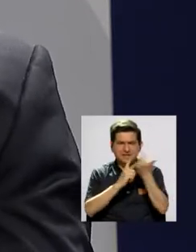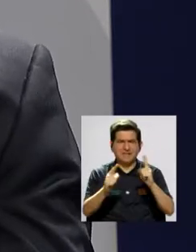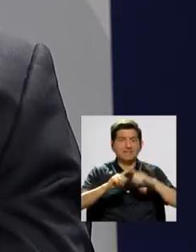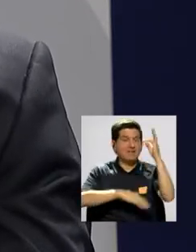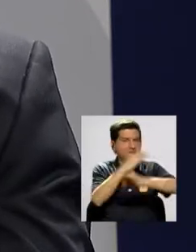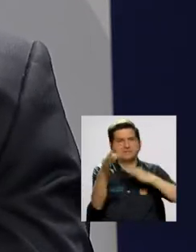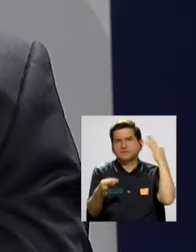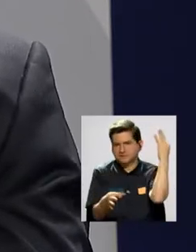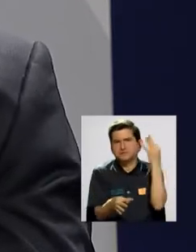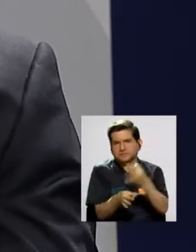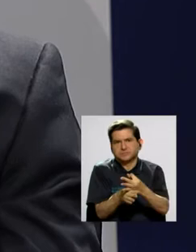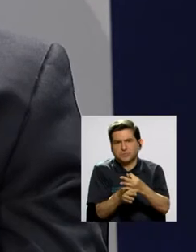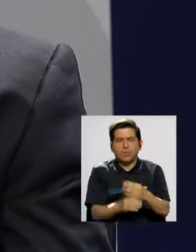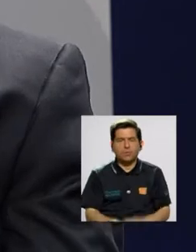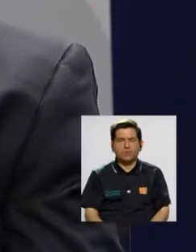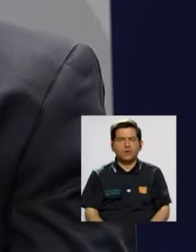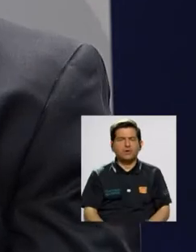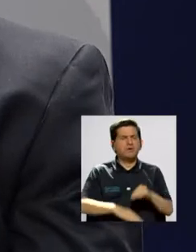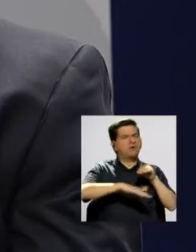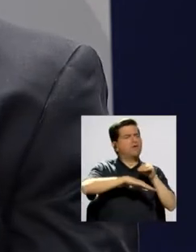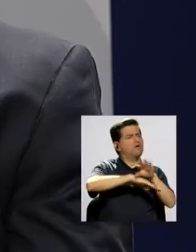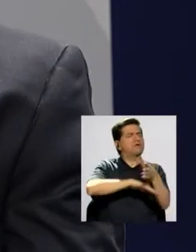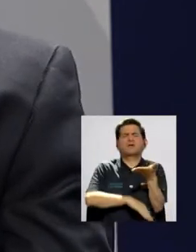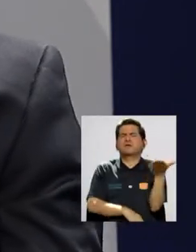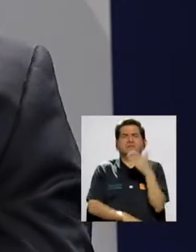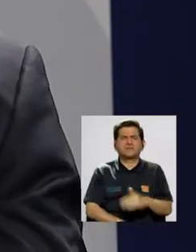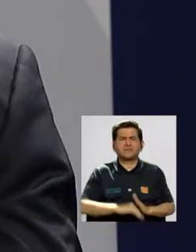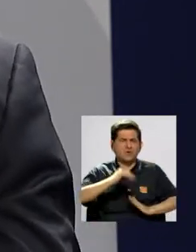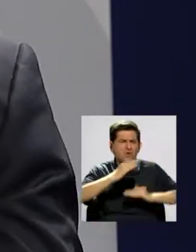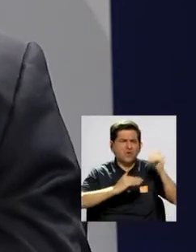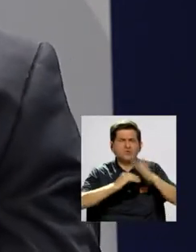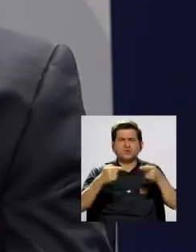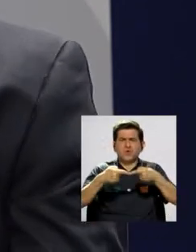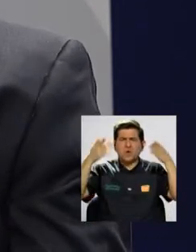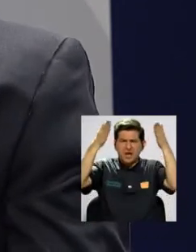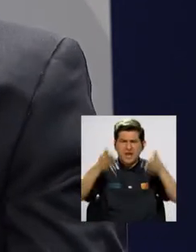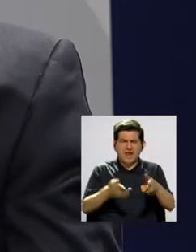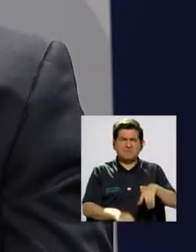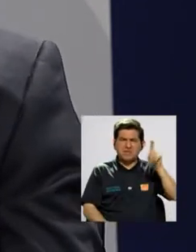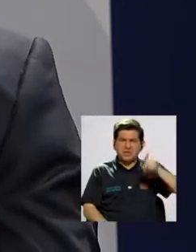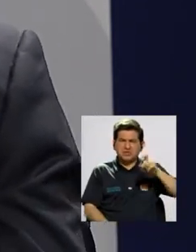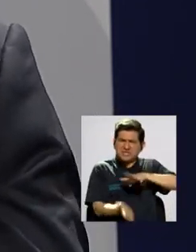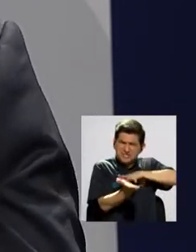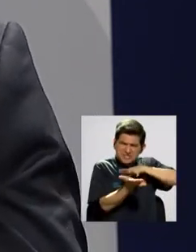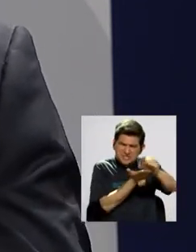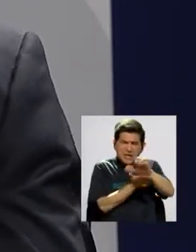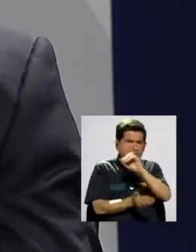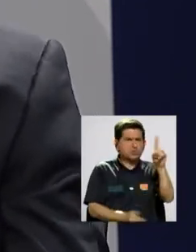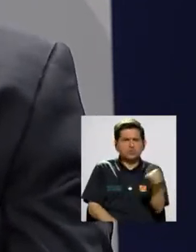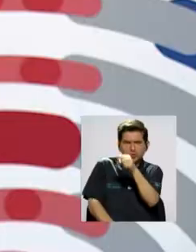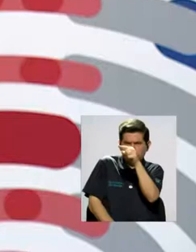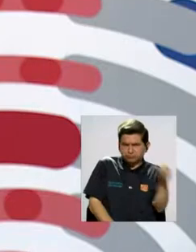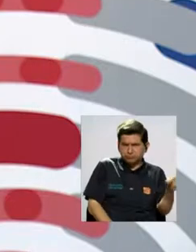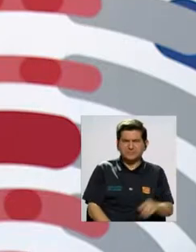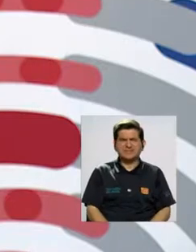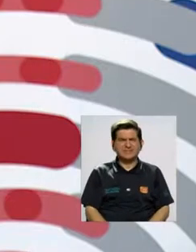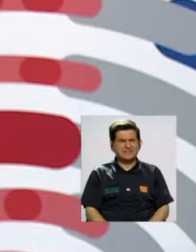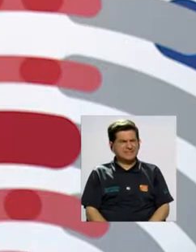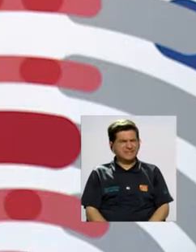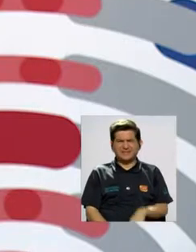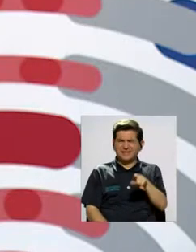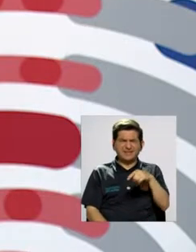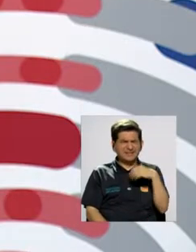naturaleza, muy orientadas hacia la construcción de enemigos a los que hay que destruir y descalificar. Qué pena. Yo creo